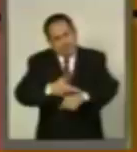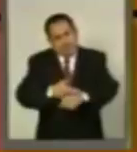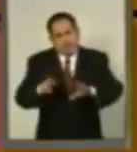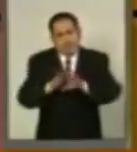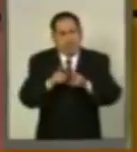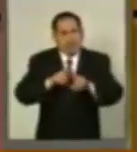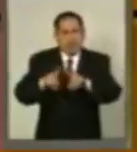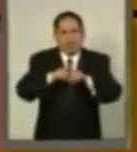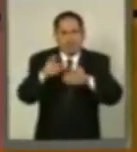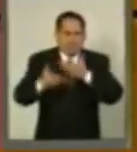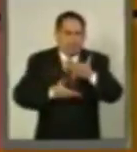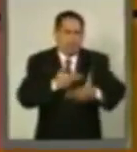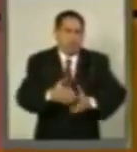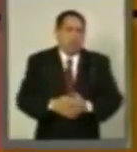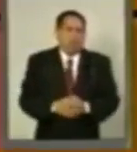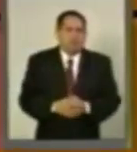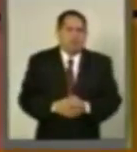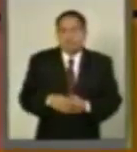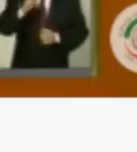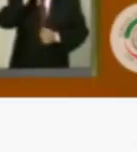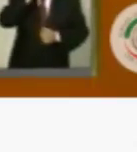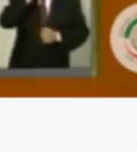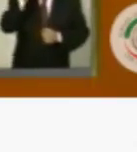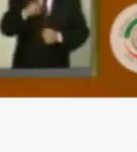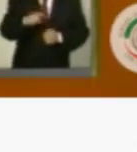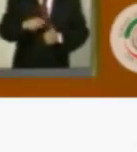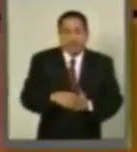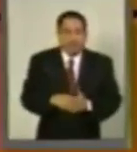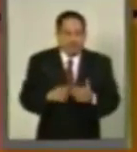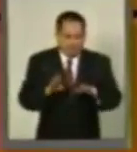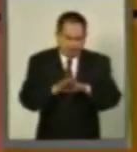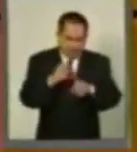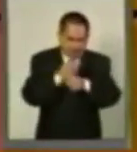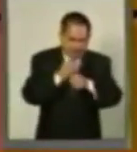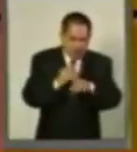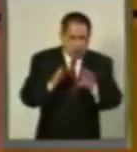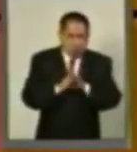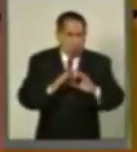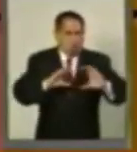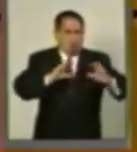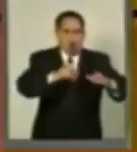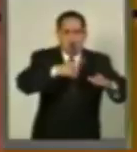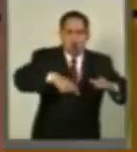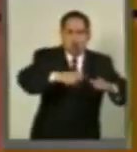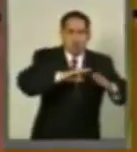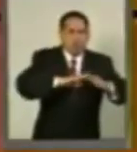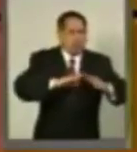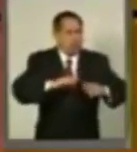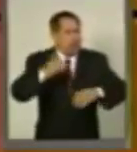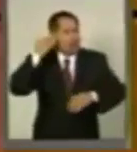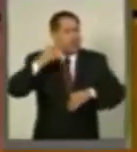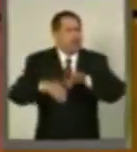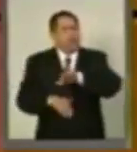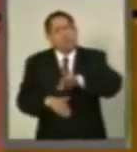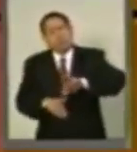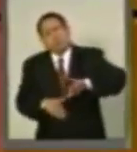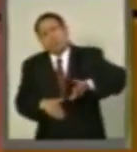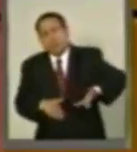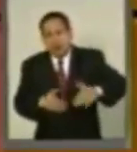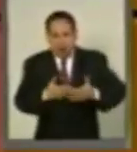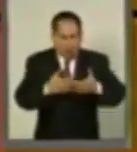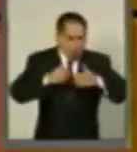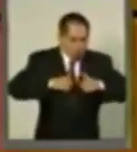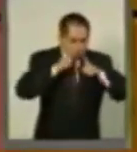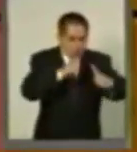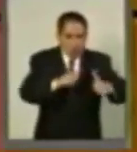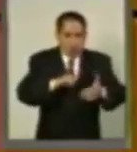todos los servicios. Asimismo, se ha trabajado en favor de comunidades históricamente marginadas, como